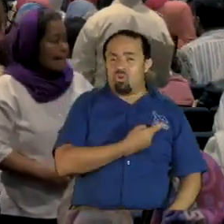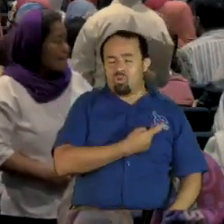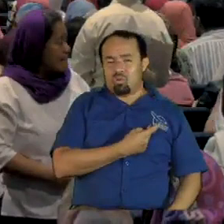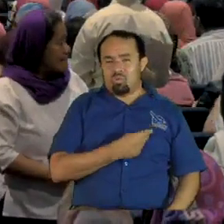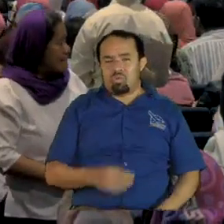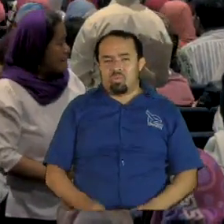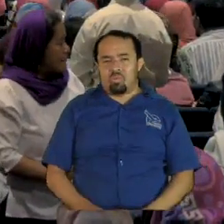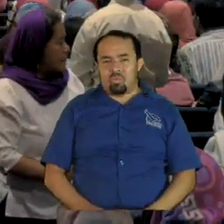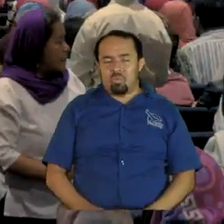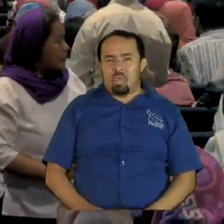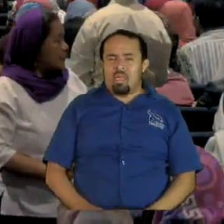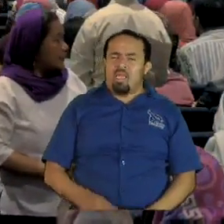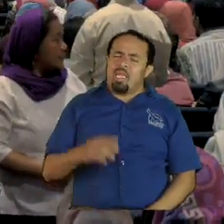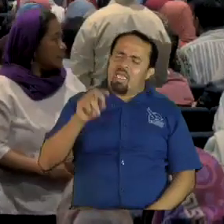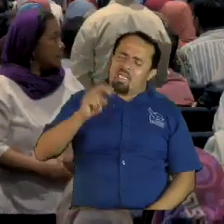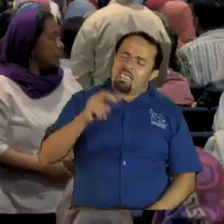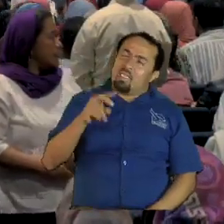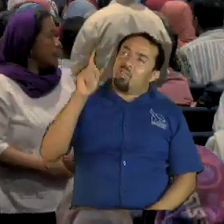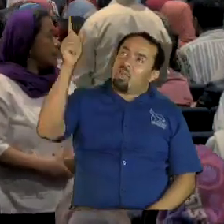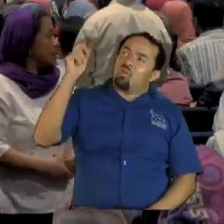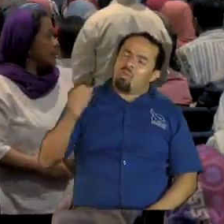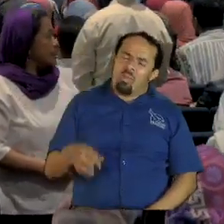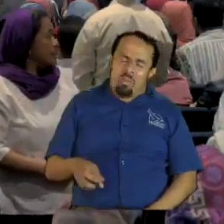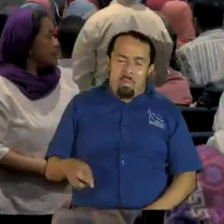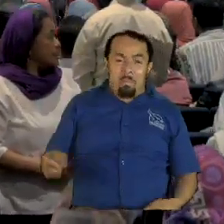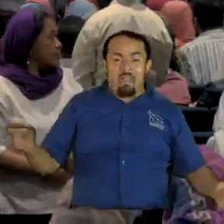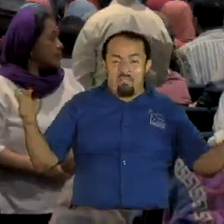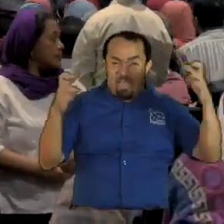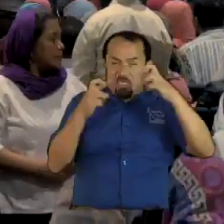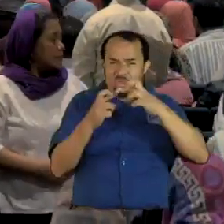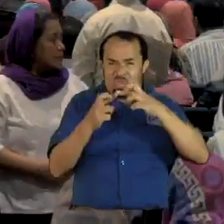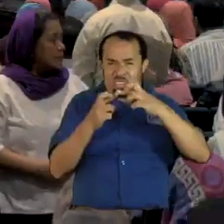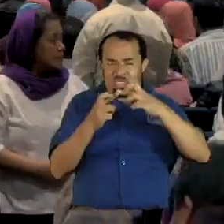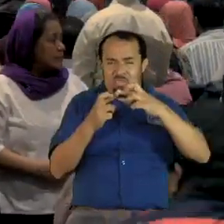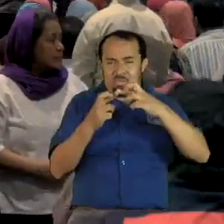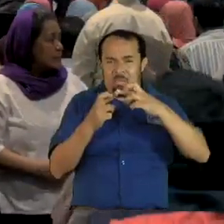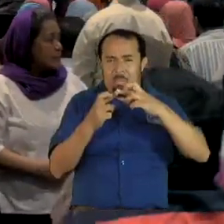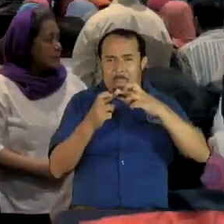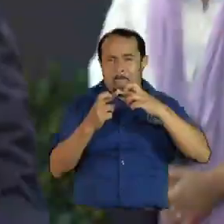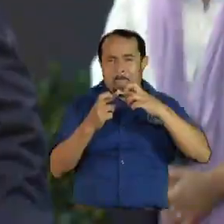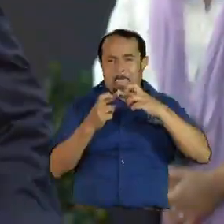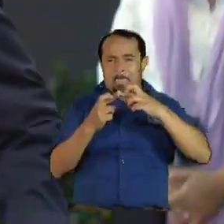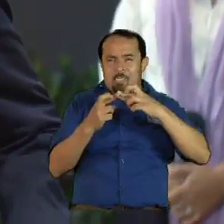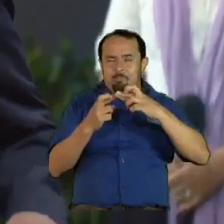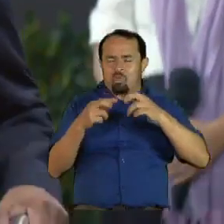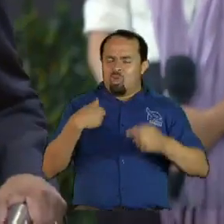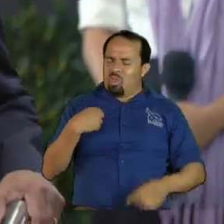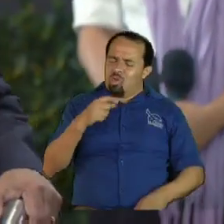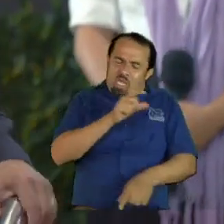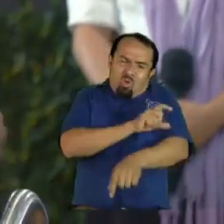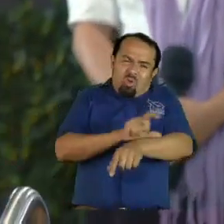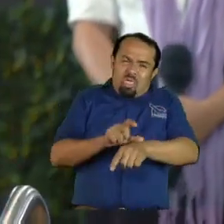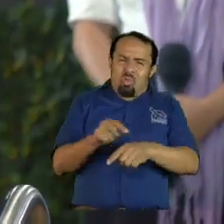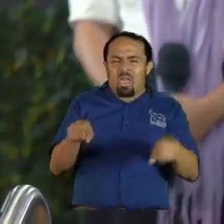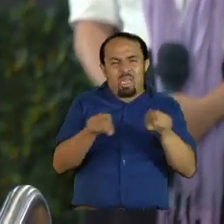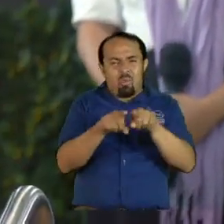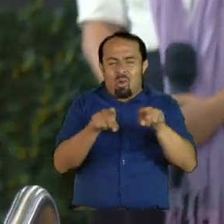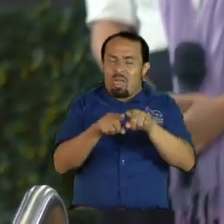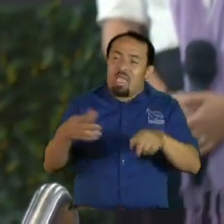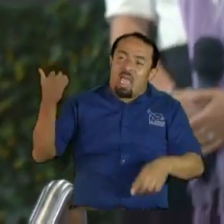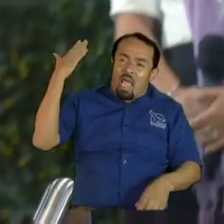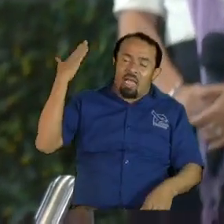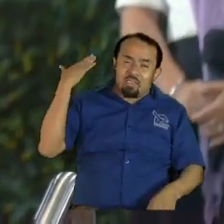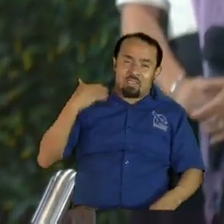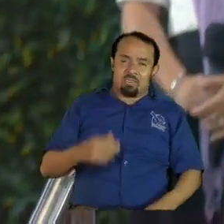Necesito que me perfecciones completamente, que me purifiques. Yo ya no quiero seguir así. Y no estoy diciendo que estás hundido en el